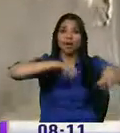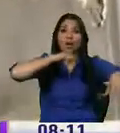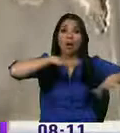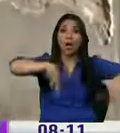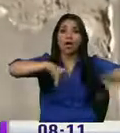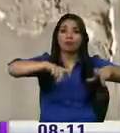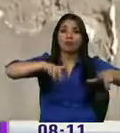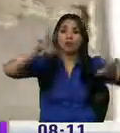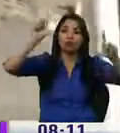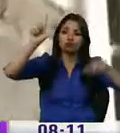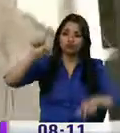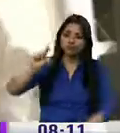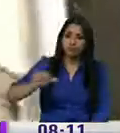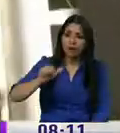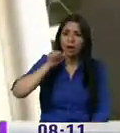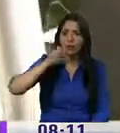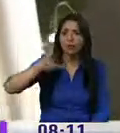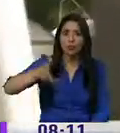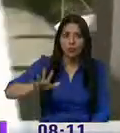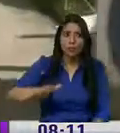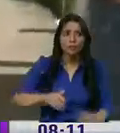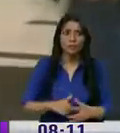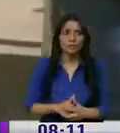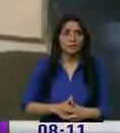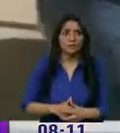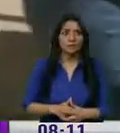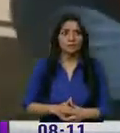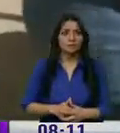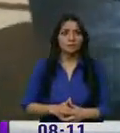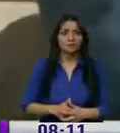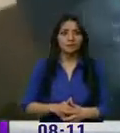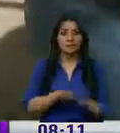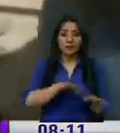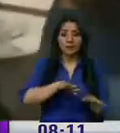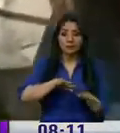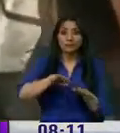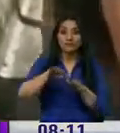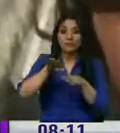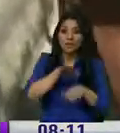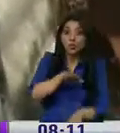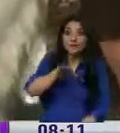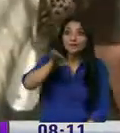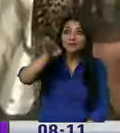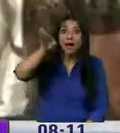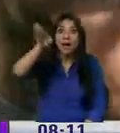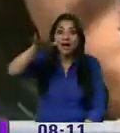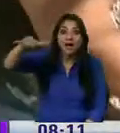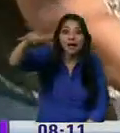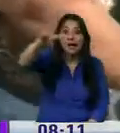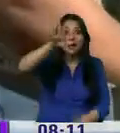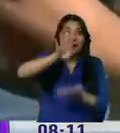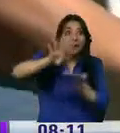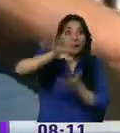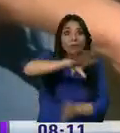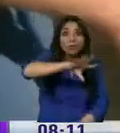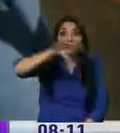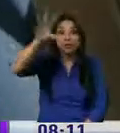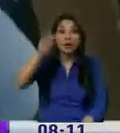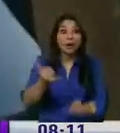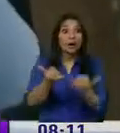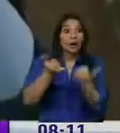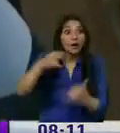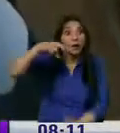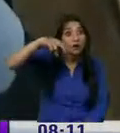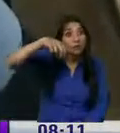nosotros nos quedamos sin agua lo que pasa es que nosotros es una cuesta que tenemos que subir y no tiene fuerza ve ahorita y